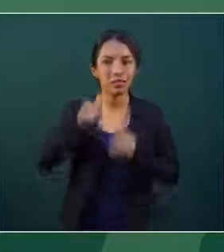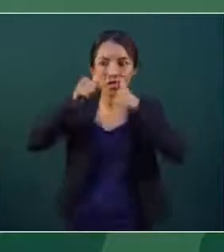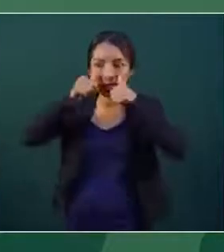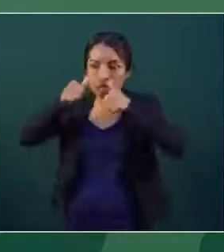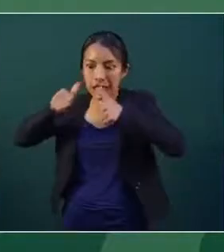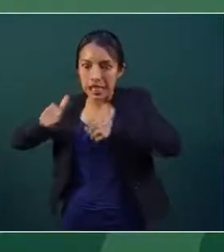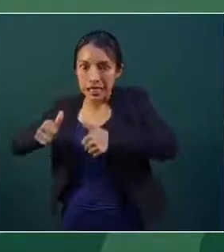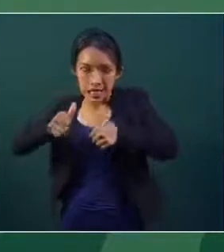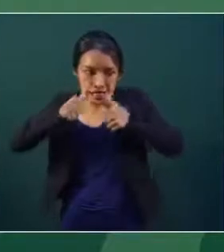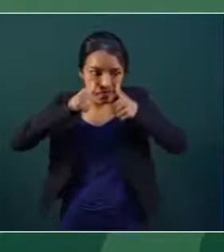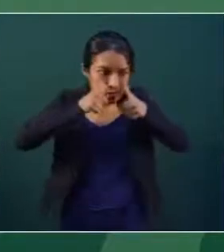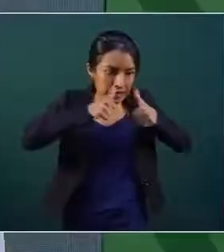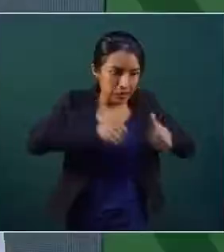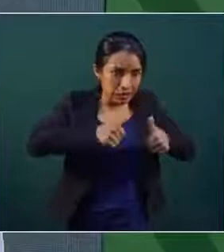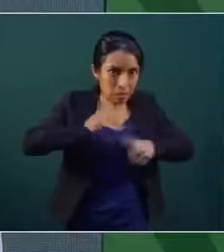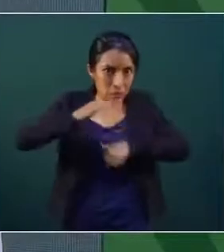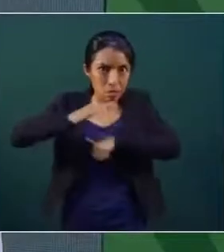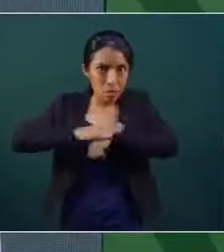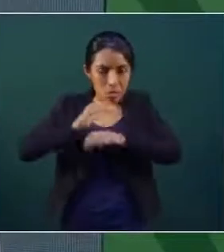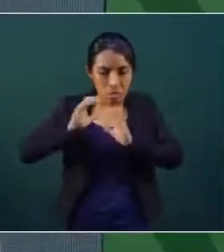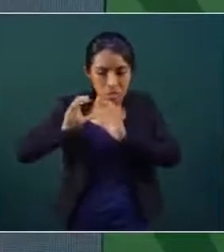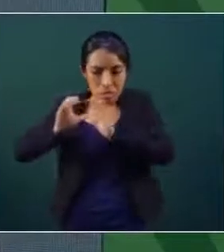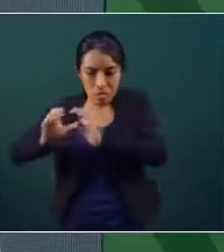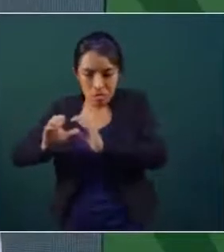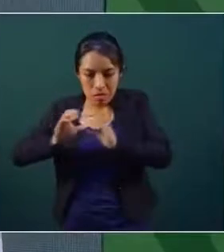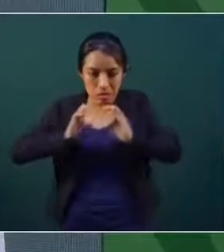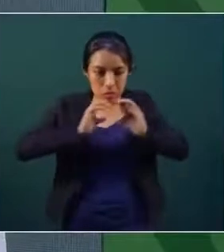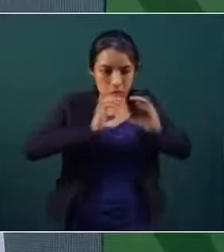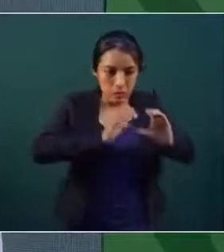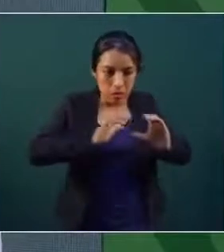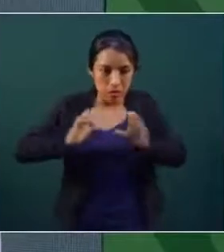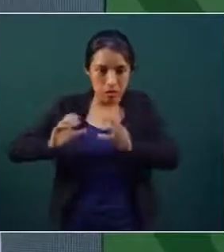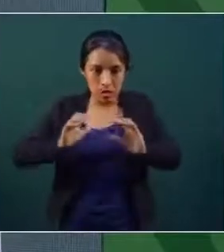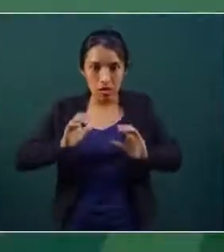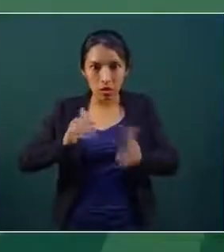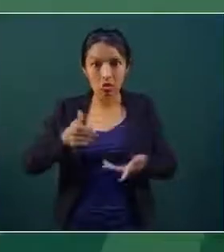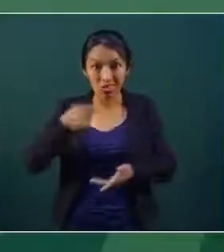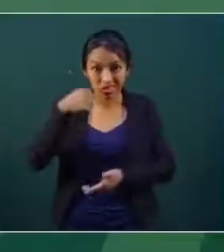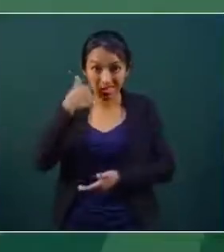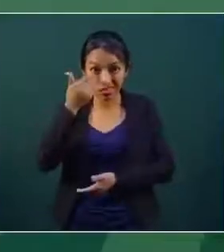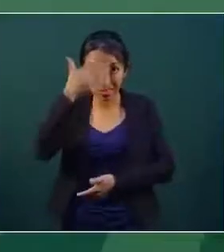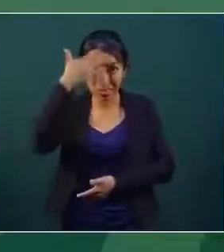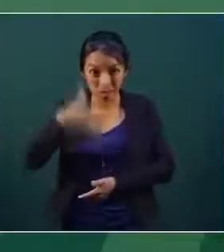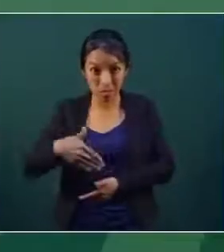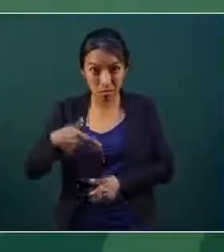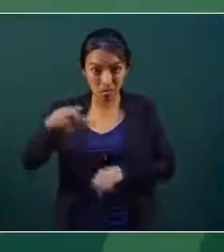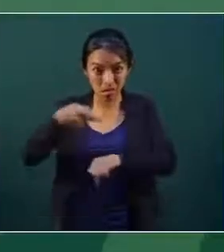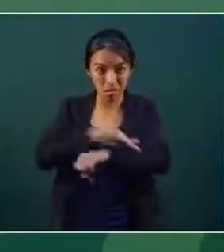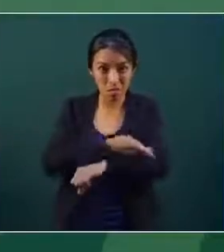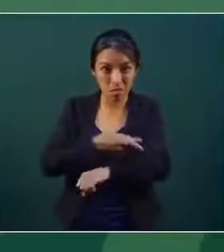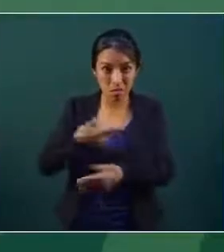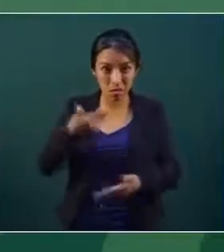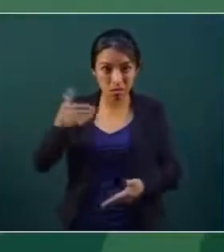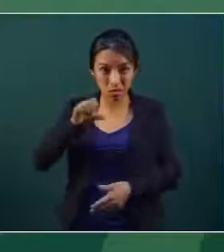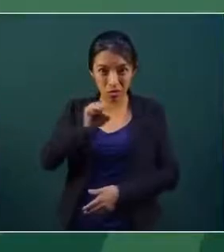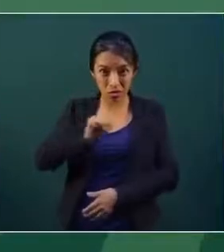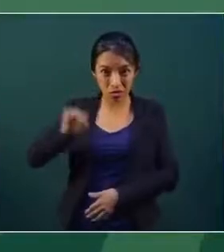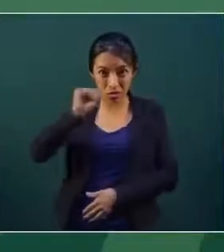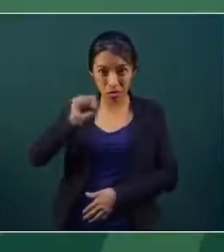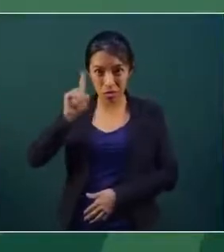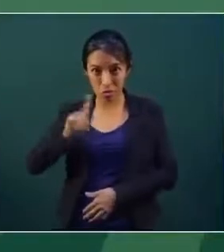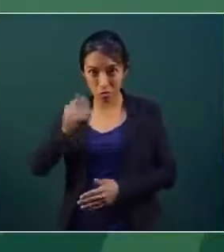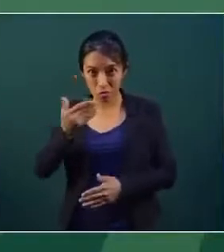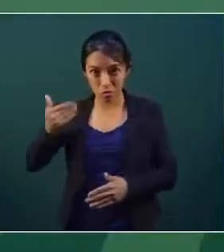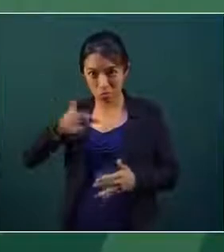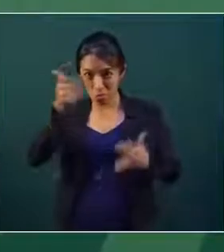más. ¿Quieren saber lo que sucedió el fin de semana en cuanto a homicidios?